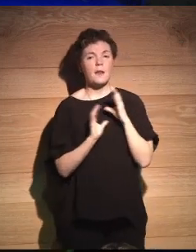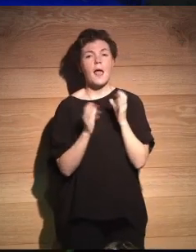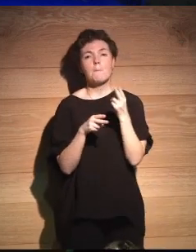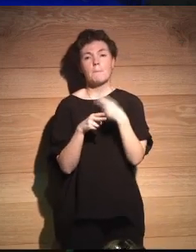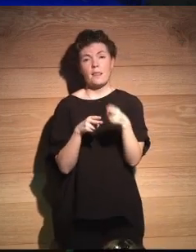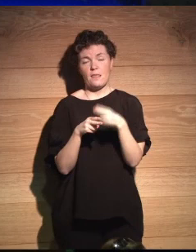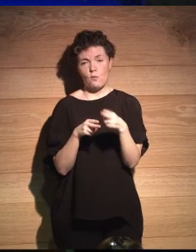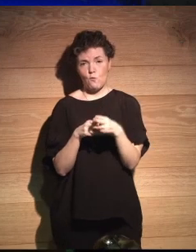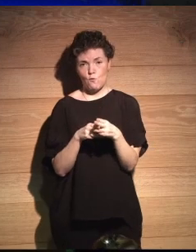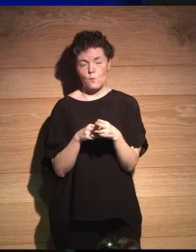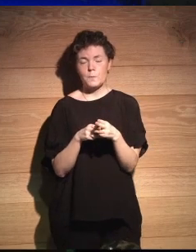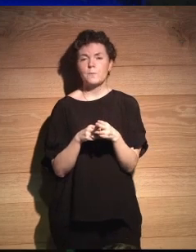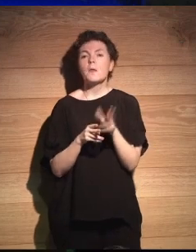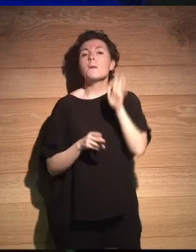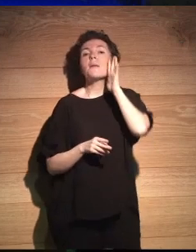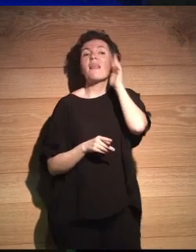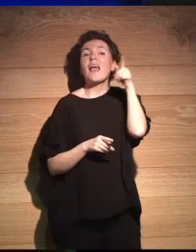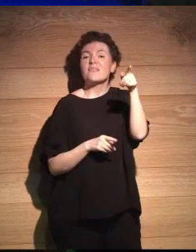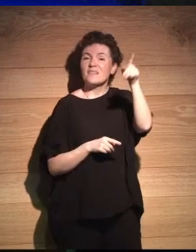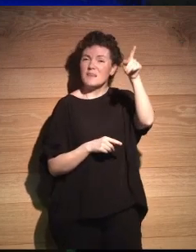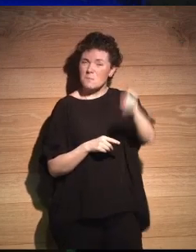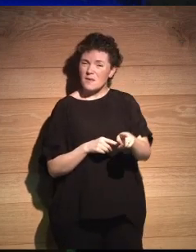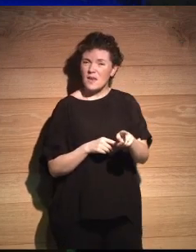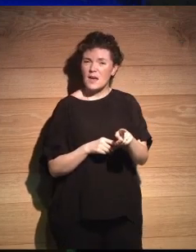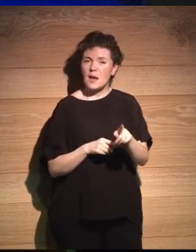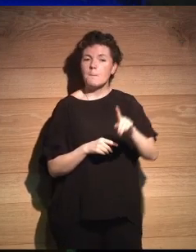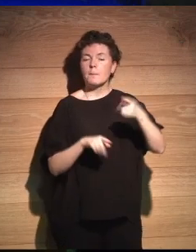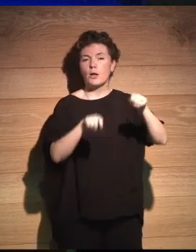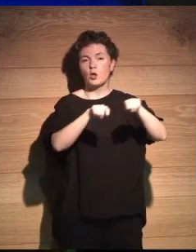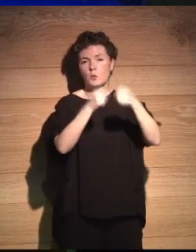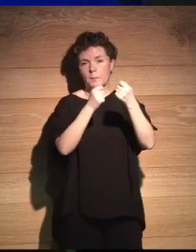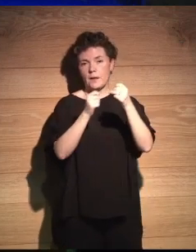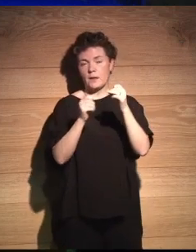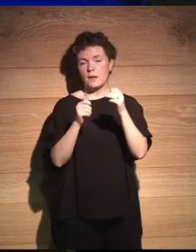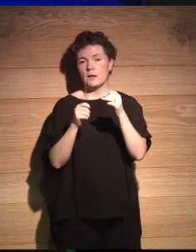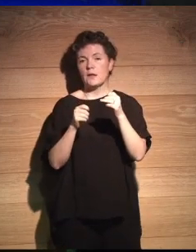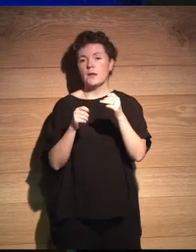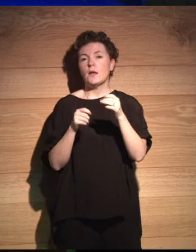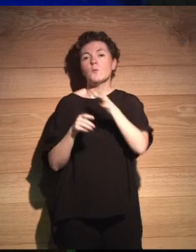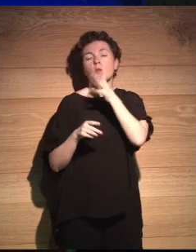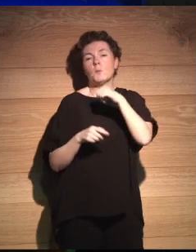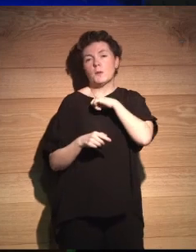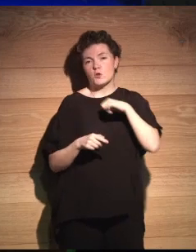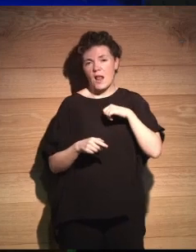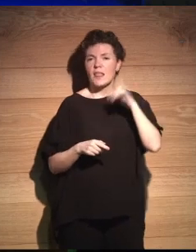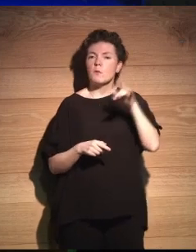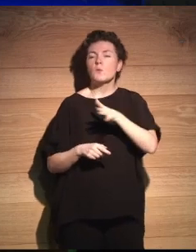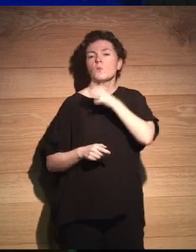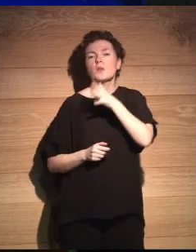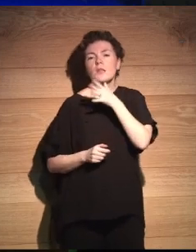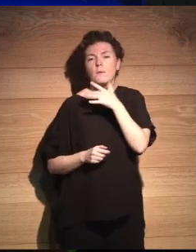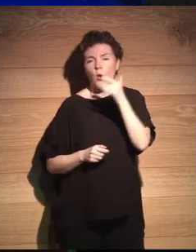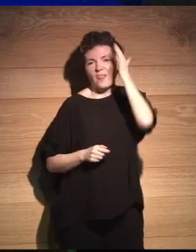partido y parece que allí también hubo una primera ruptura entre los dos, tanto por razones personales como por